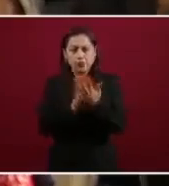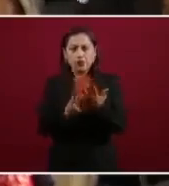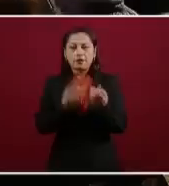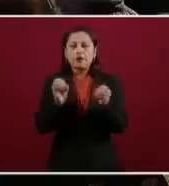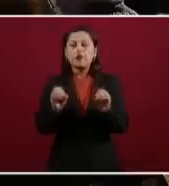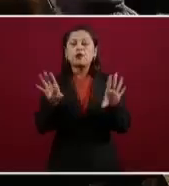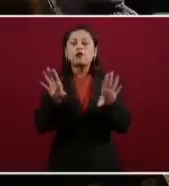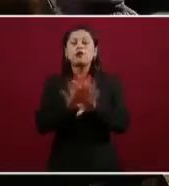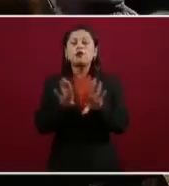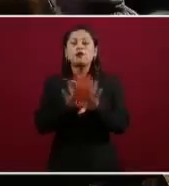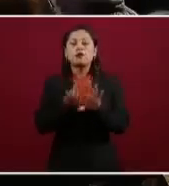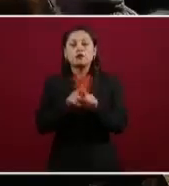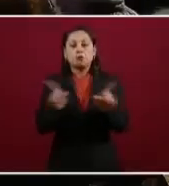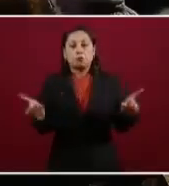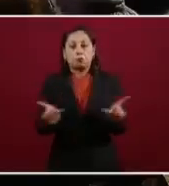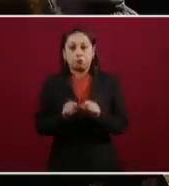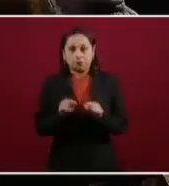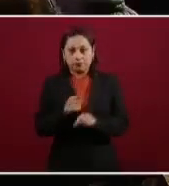gracias